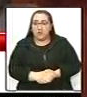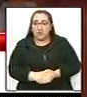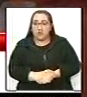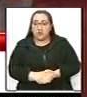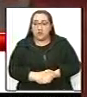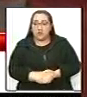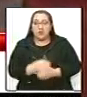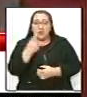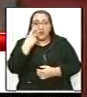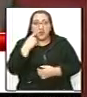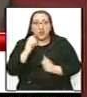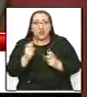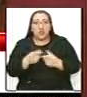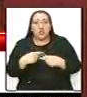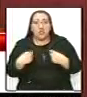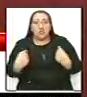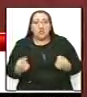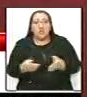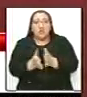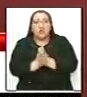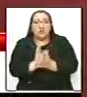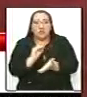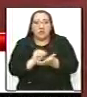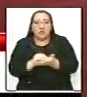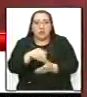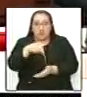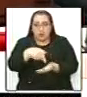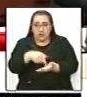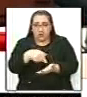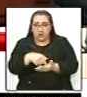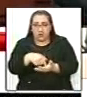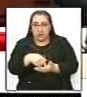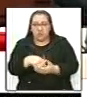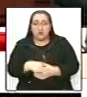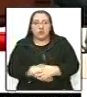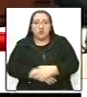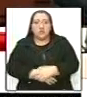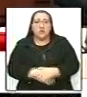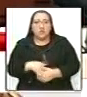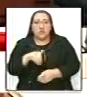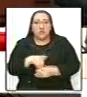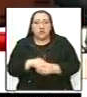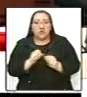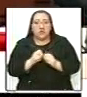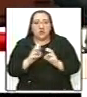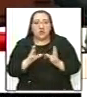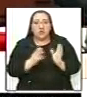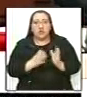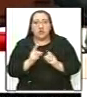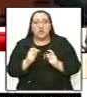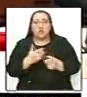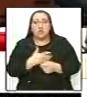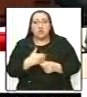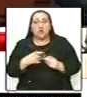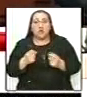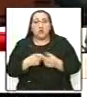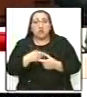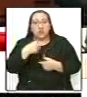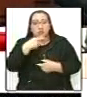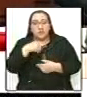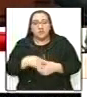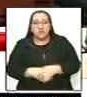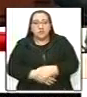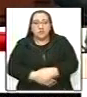Los señores congresistas se servirán registrar su asistencia para proceder a votar la aclaración planteada por la presidenta de la Comisión de la Mujer.